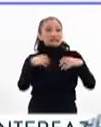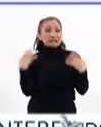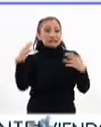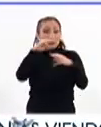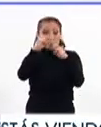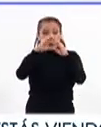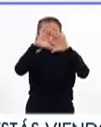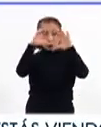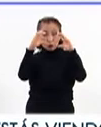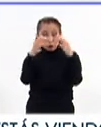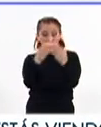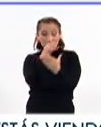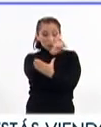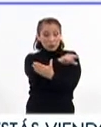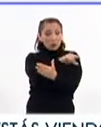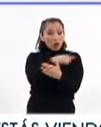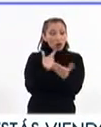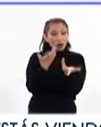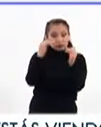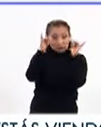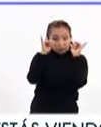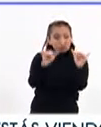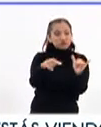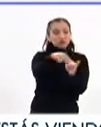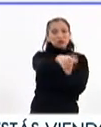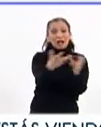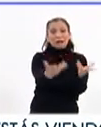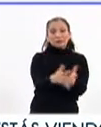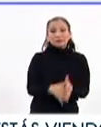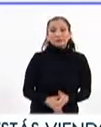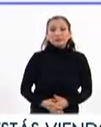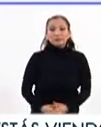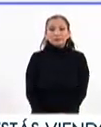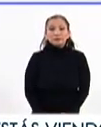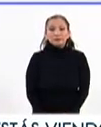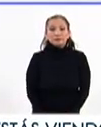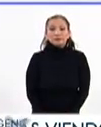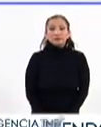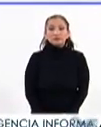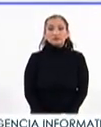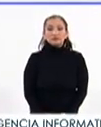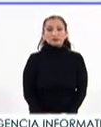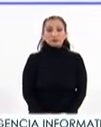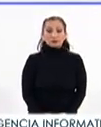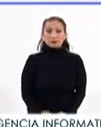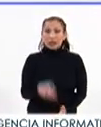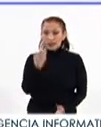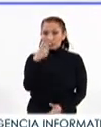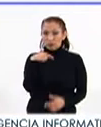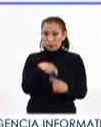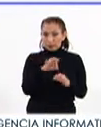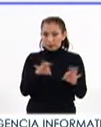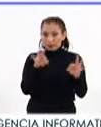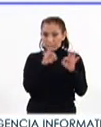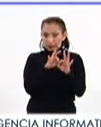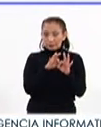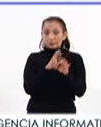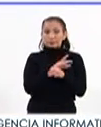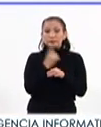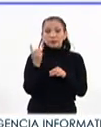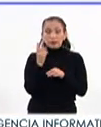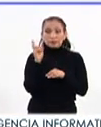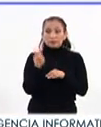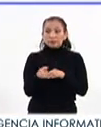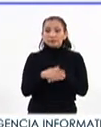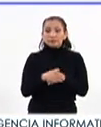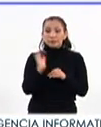invernadero, derivados de la actividad pecuaria. Bueno, eso es una parte muy importante porque sin